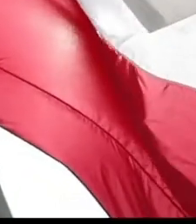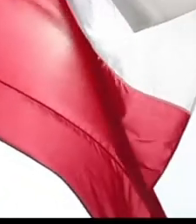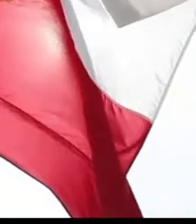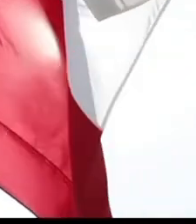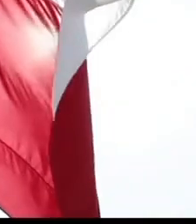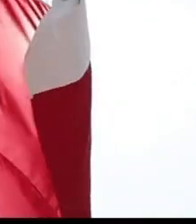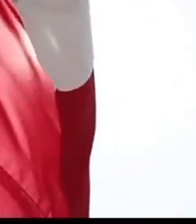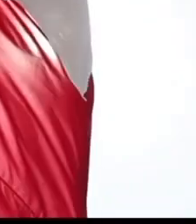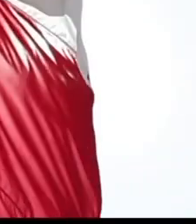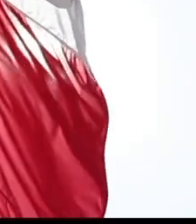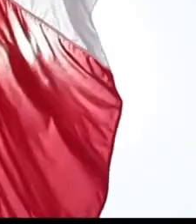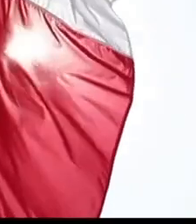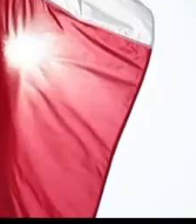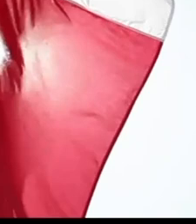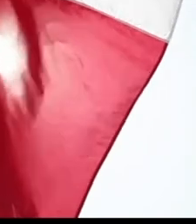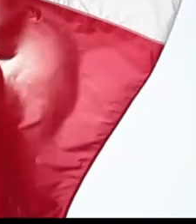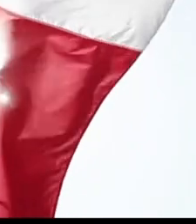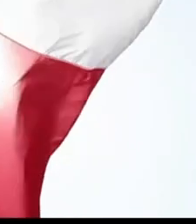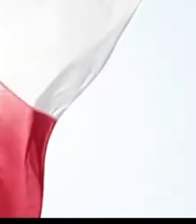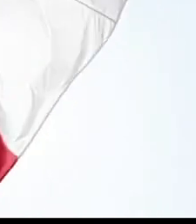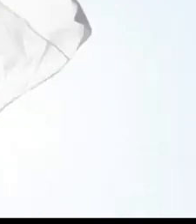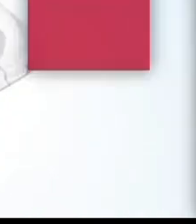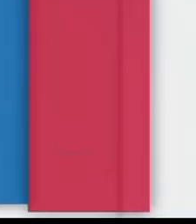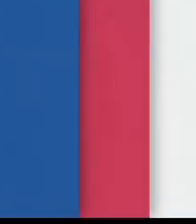integraron esta red voluntaria